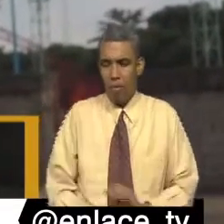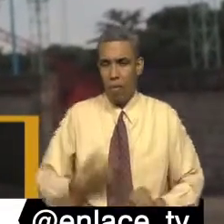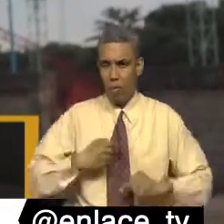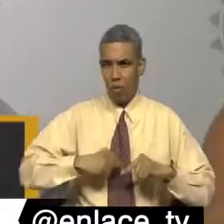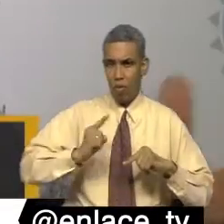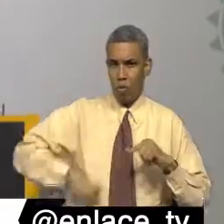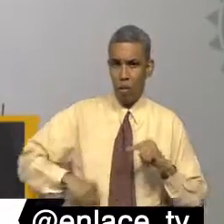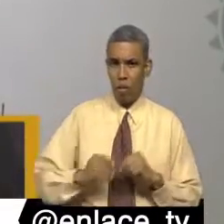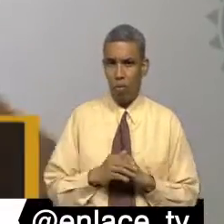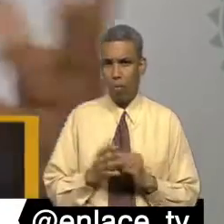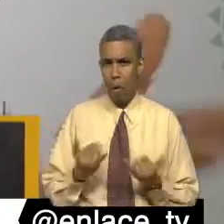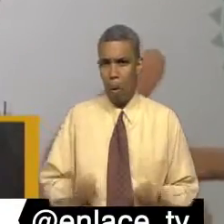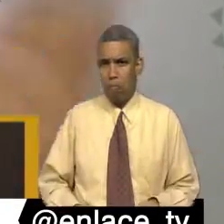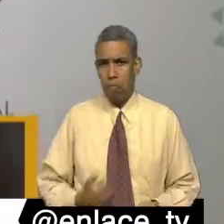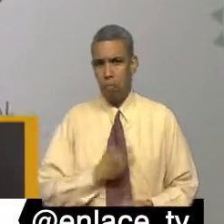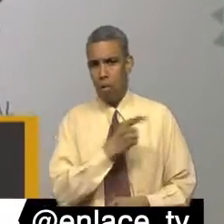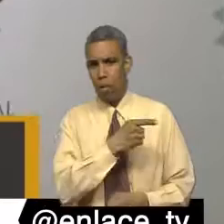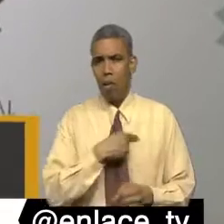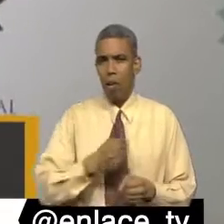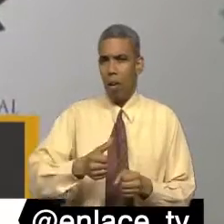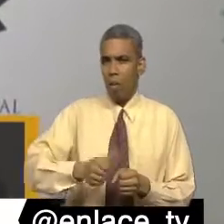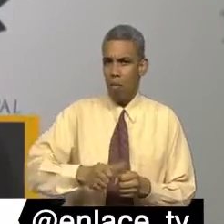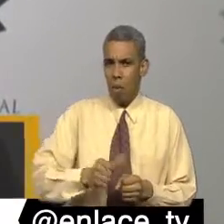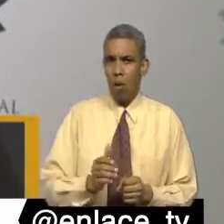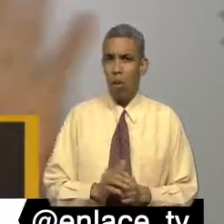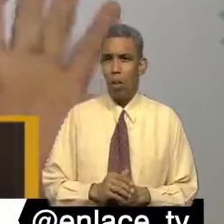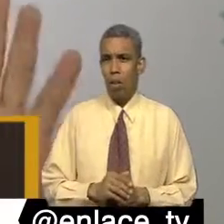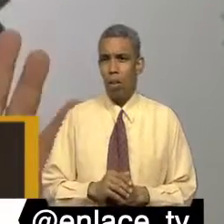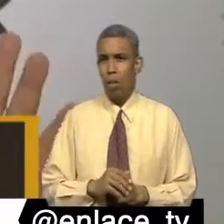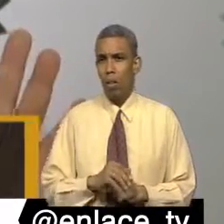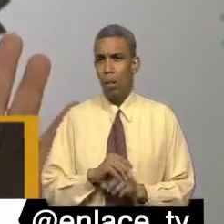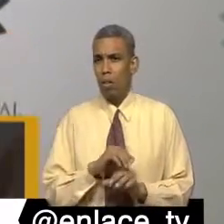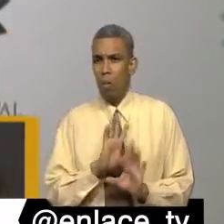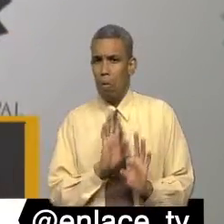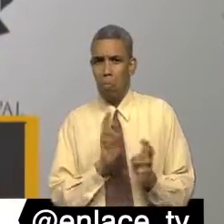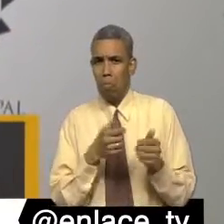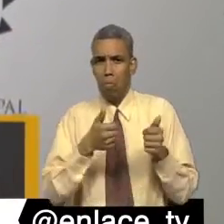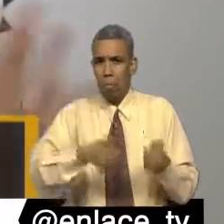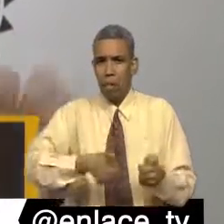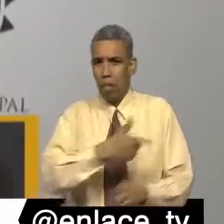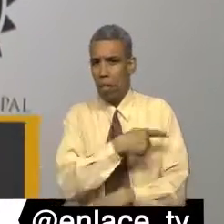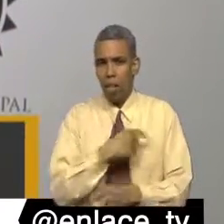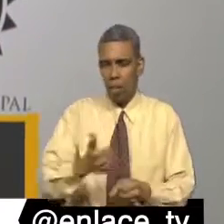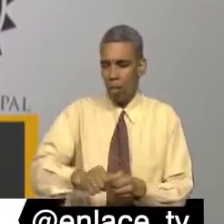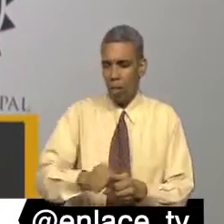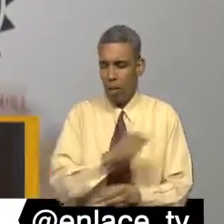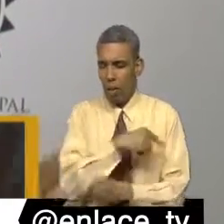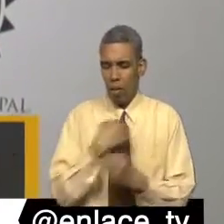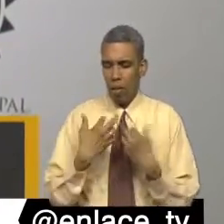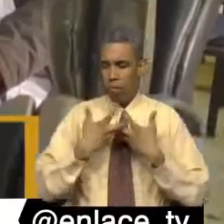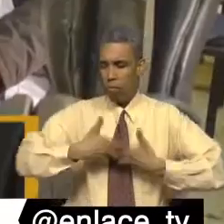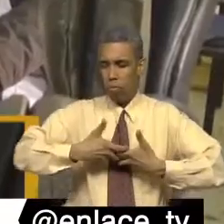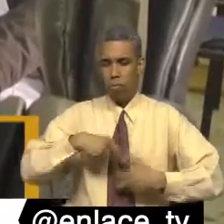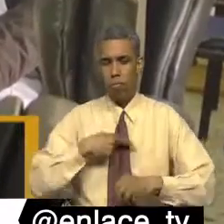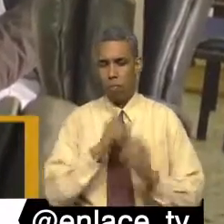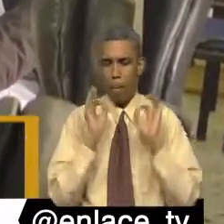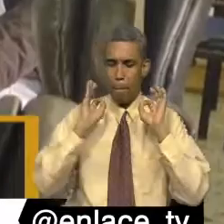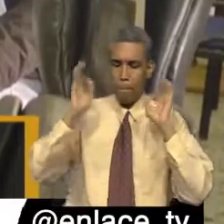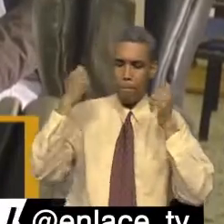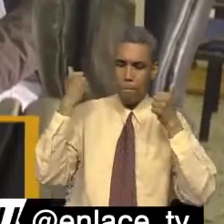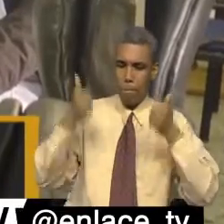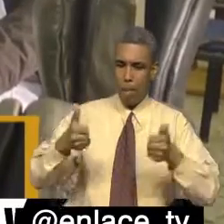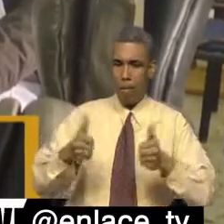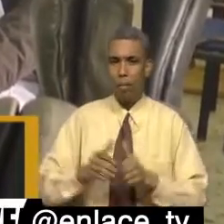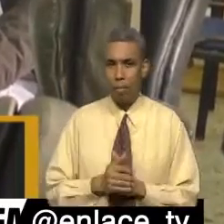como está la refinería, que se apaga con un estornudo, la refinería está bien. Entonces eso es una cosa delicadísima. Aún no se habla